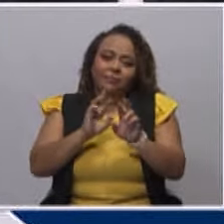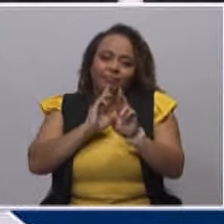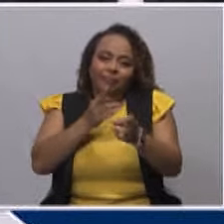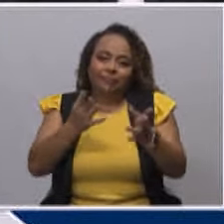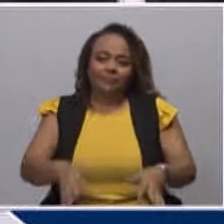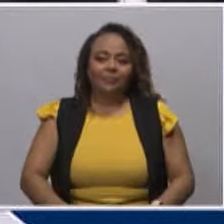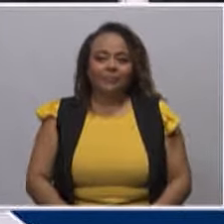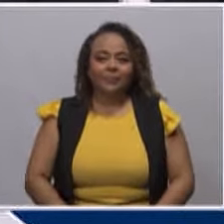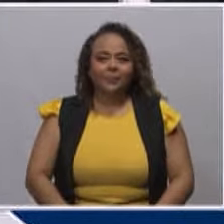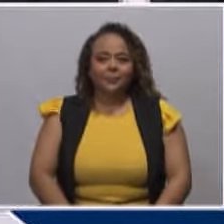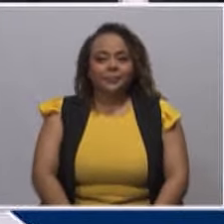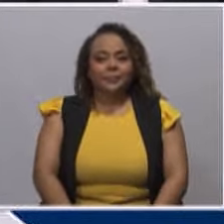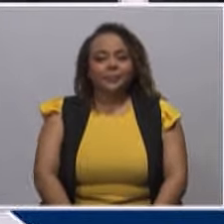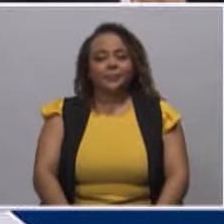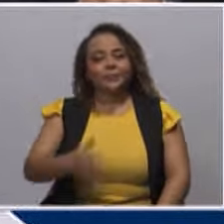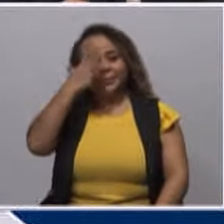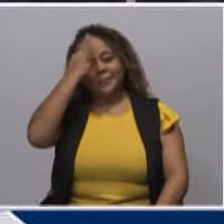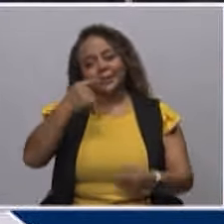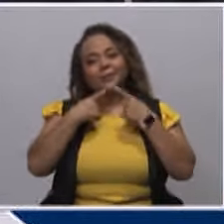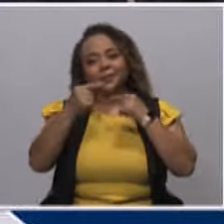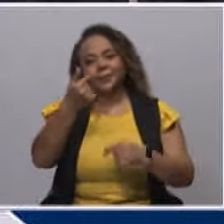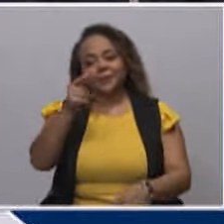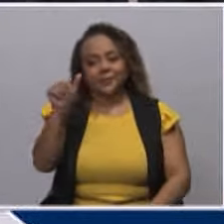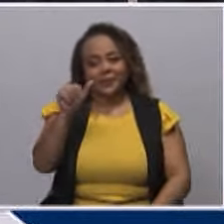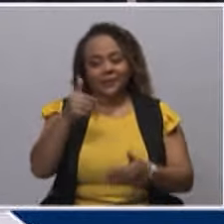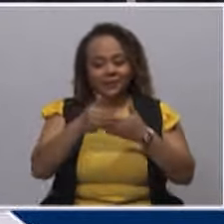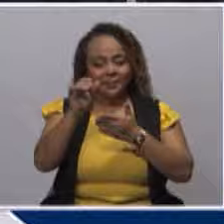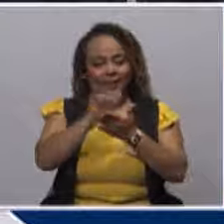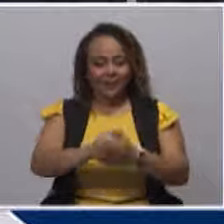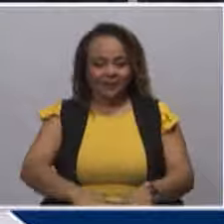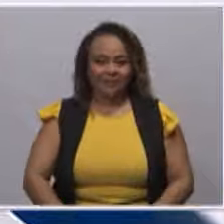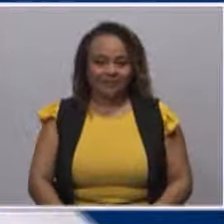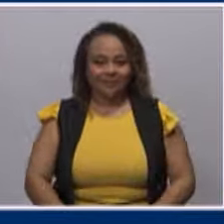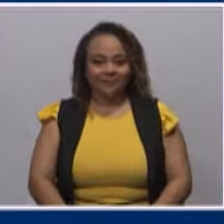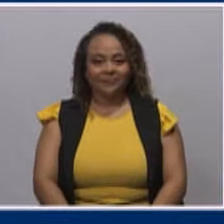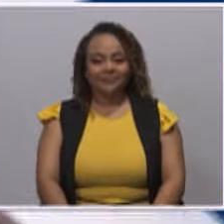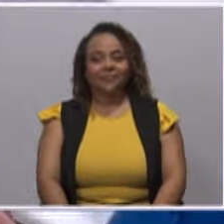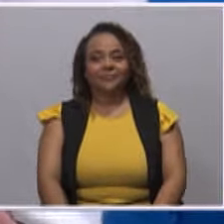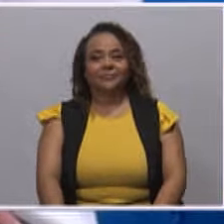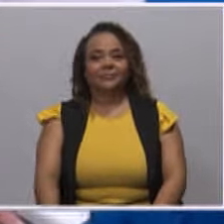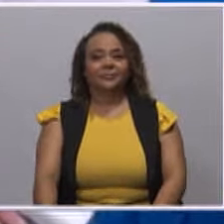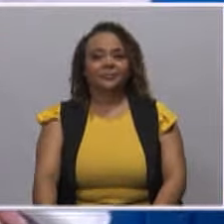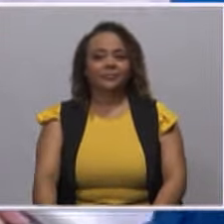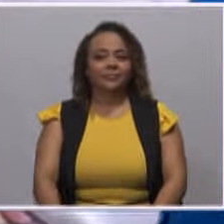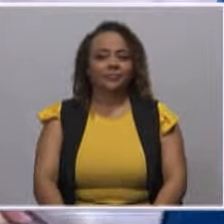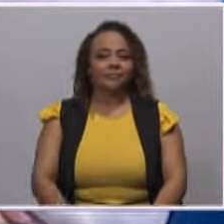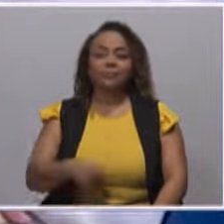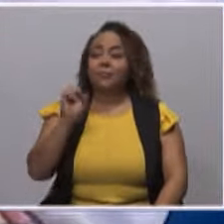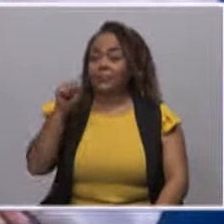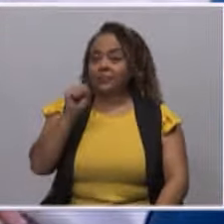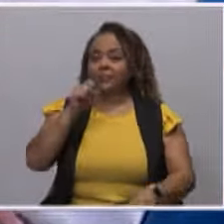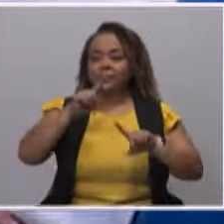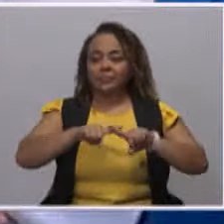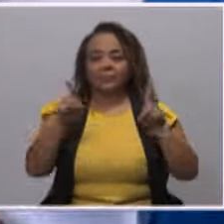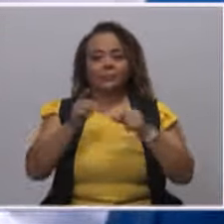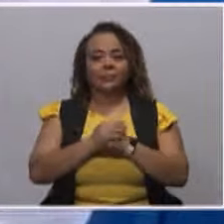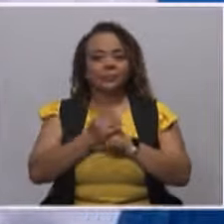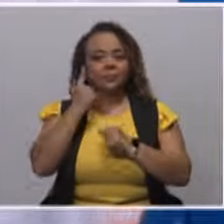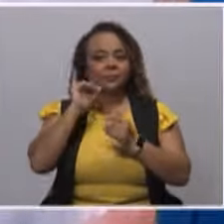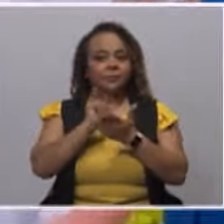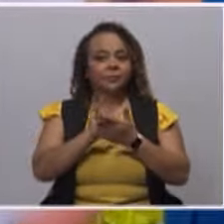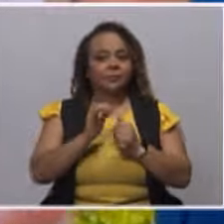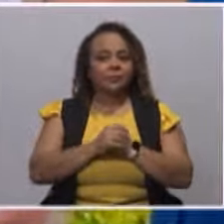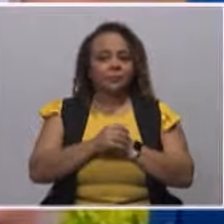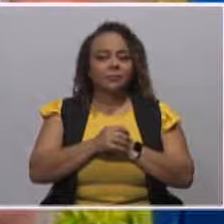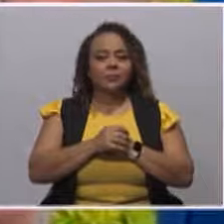bueno vamos a ver creo que hay unas declaraciones de Don Gustavo Alfaro después de esto Sí sí sí la diferencia por